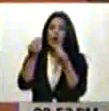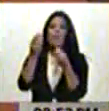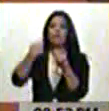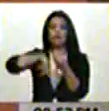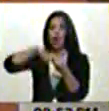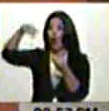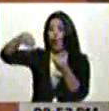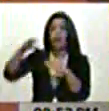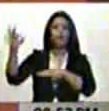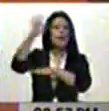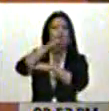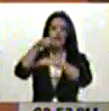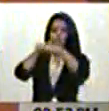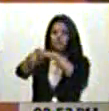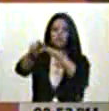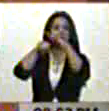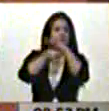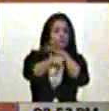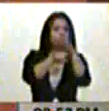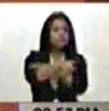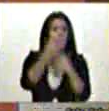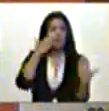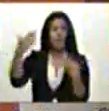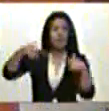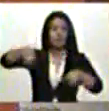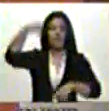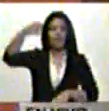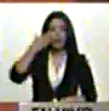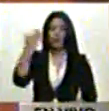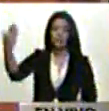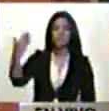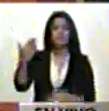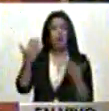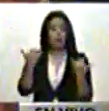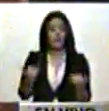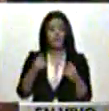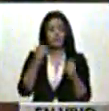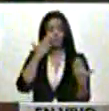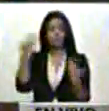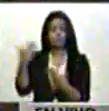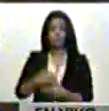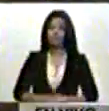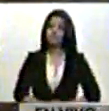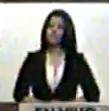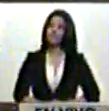día de hoy en varios estados del país. Por favor, adelante con el video.